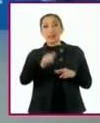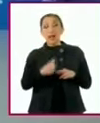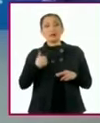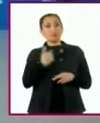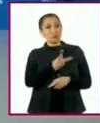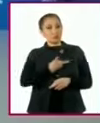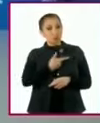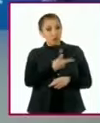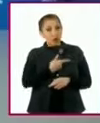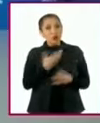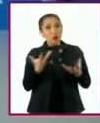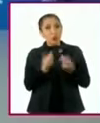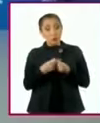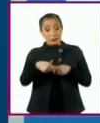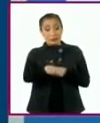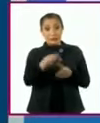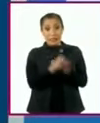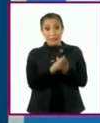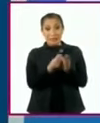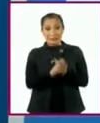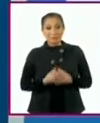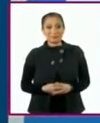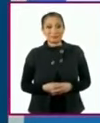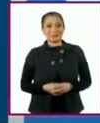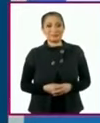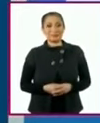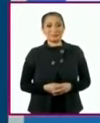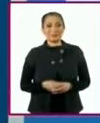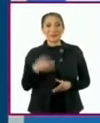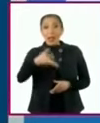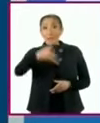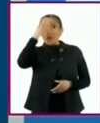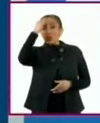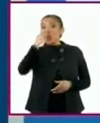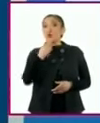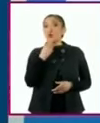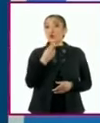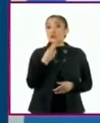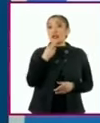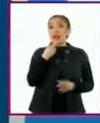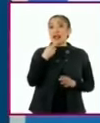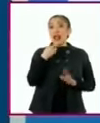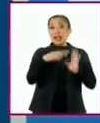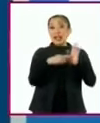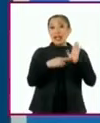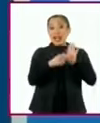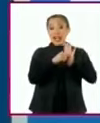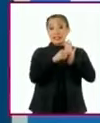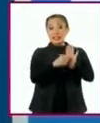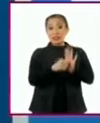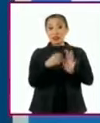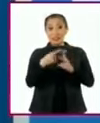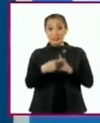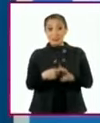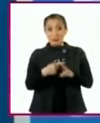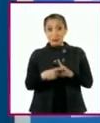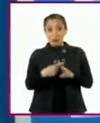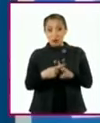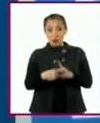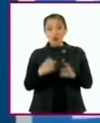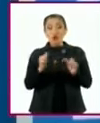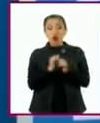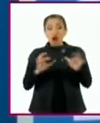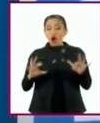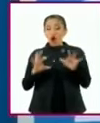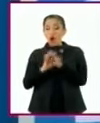estar con ustedes a lo largo de esta sesión. Aprenderemos a utilizar la regla de los signos de la división a partir de su relación